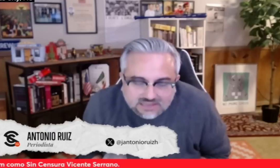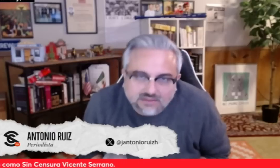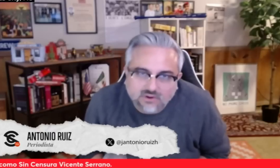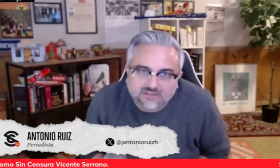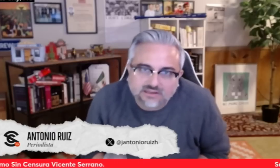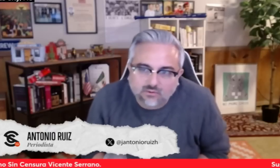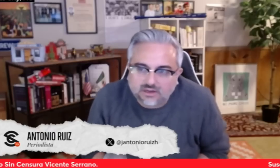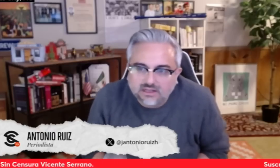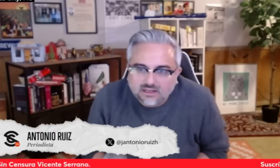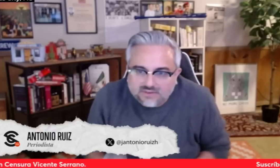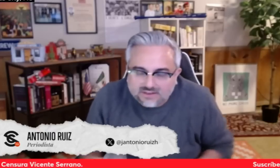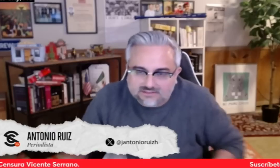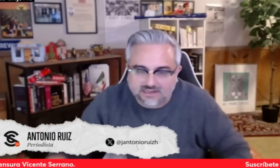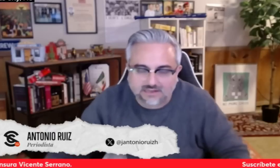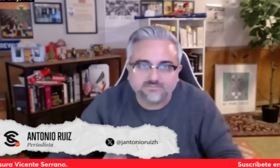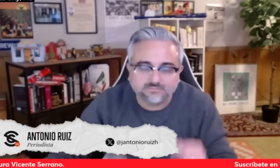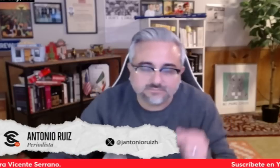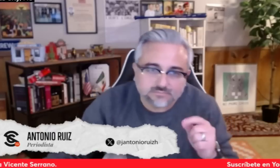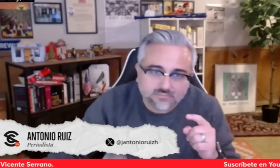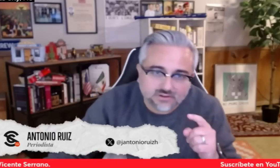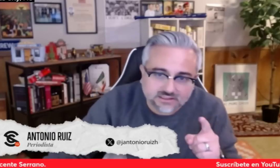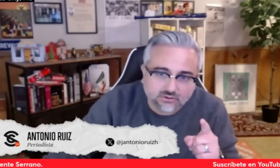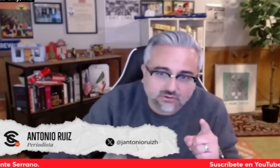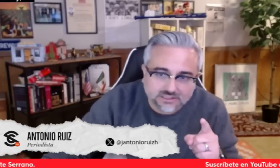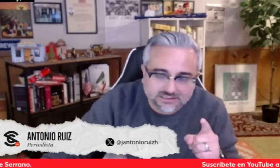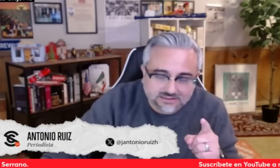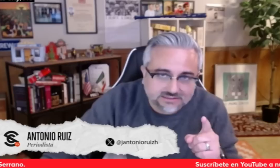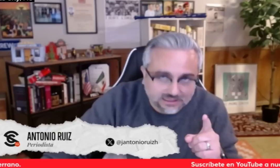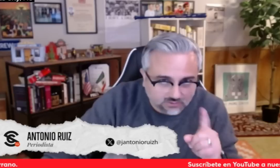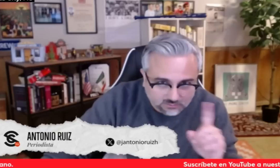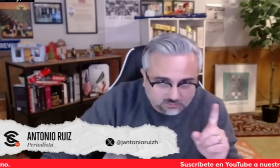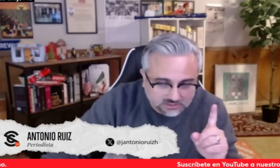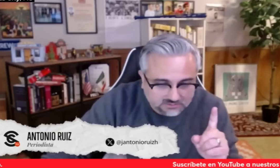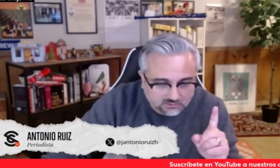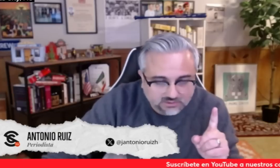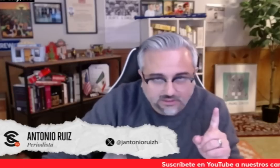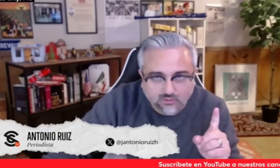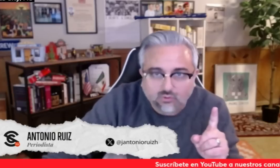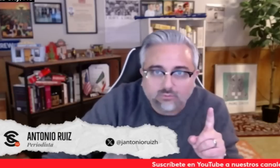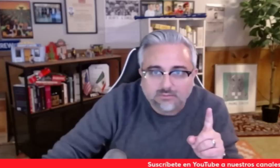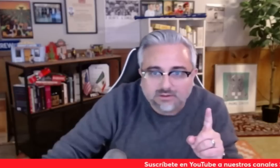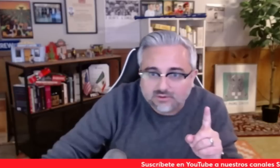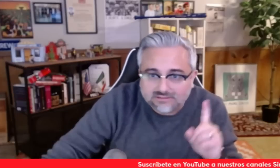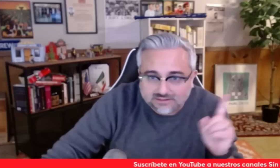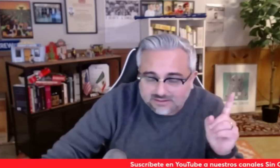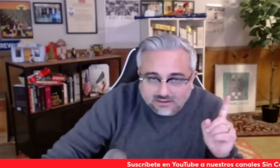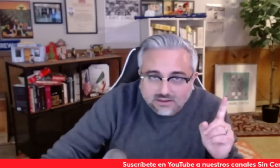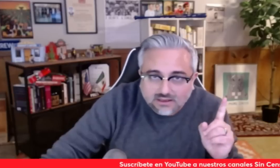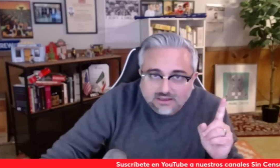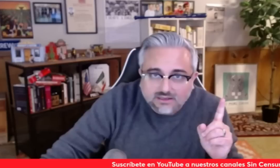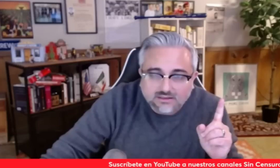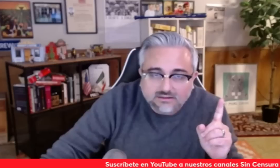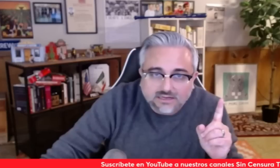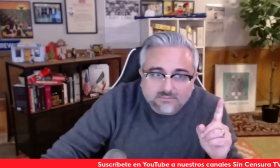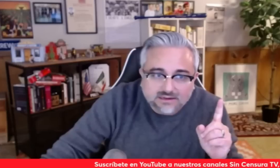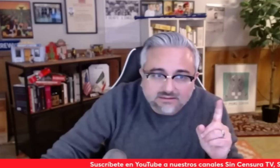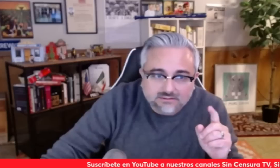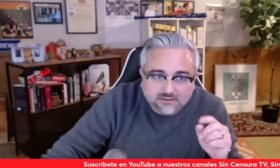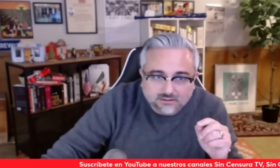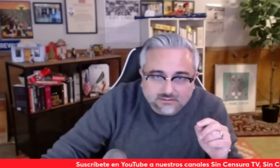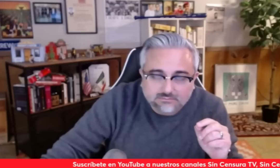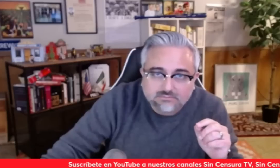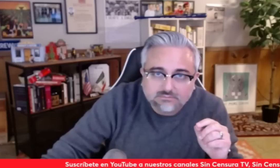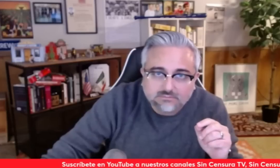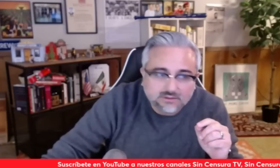narcotraficante Genaro García Luna, quien estará siendo sentenciado ya después de haber sido declarado culpable de una serie de